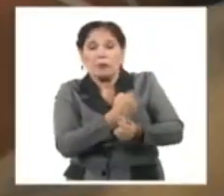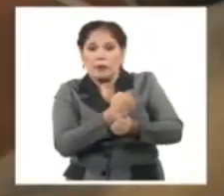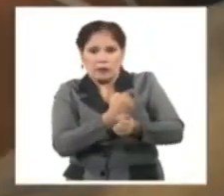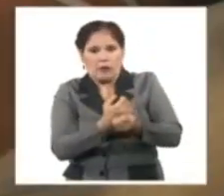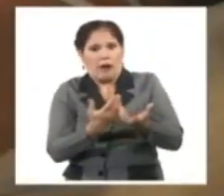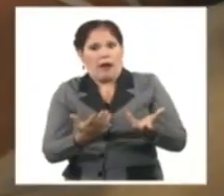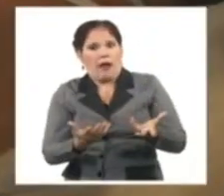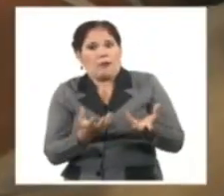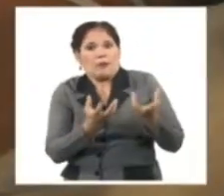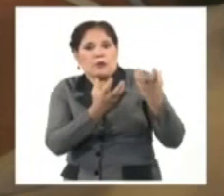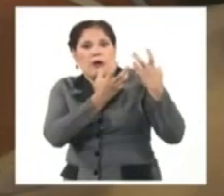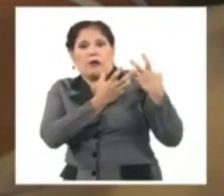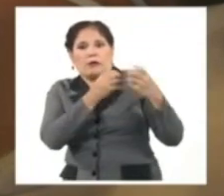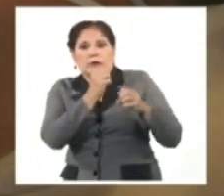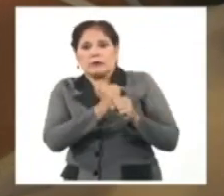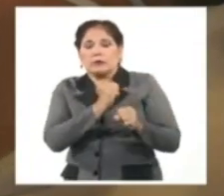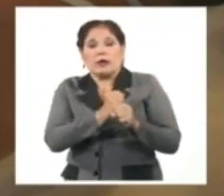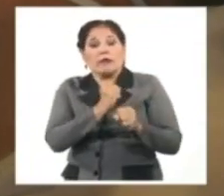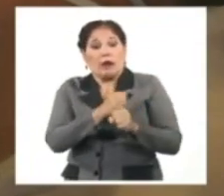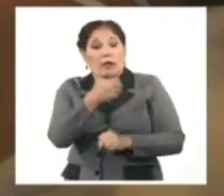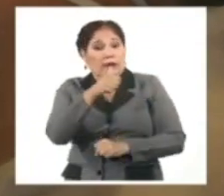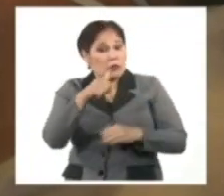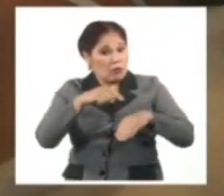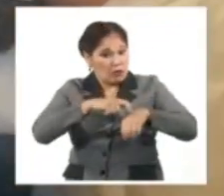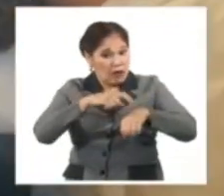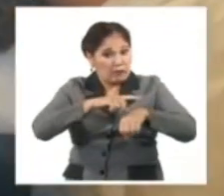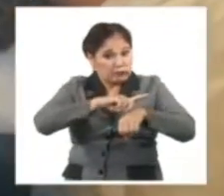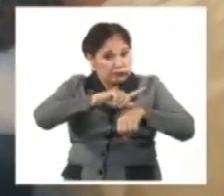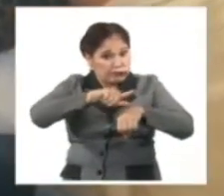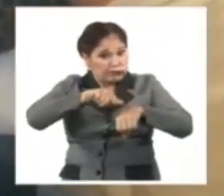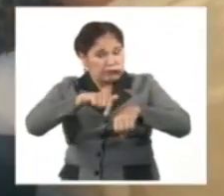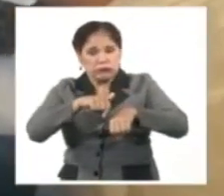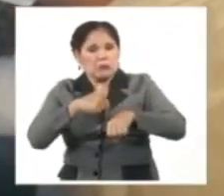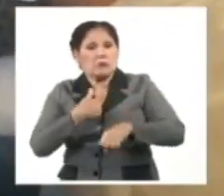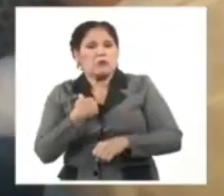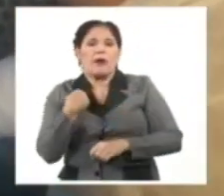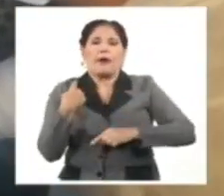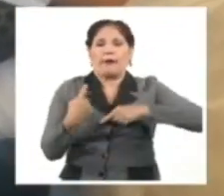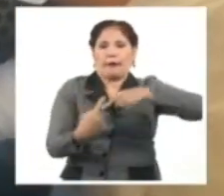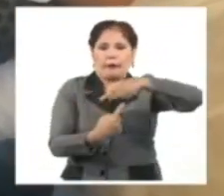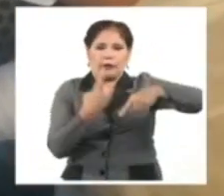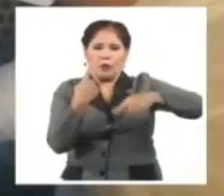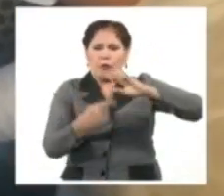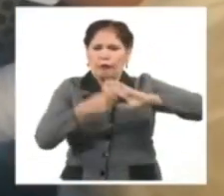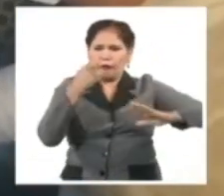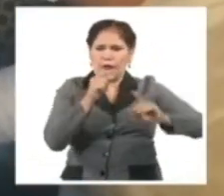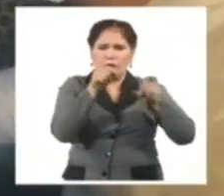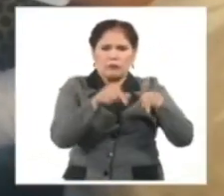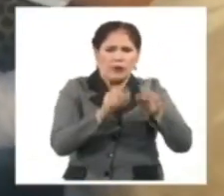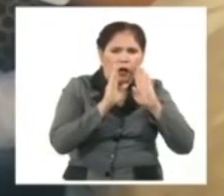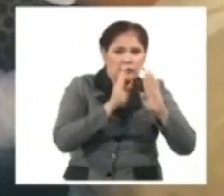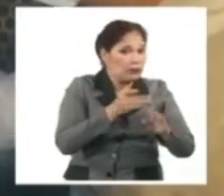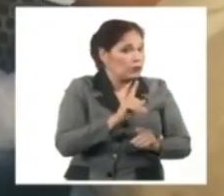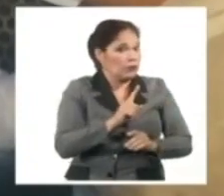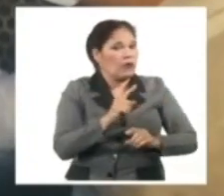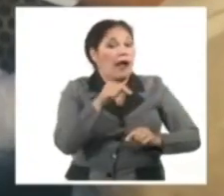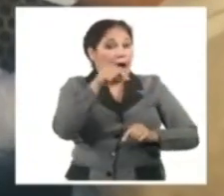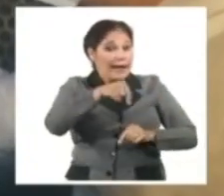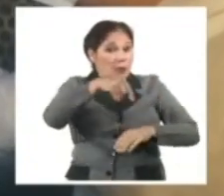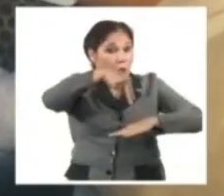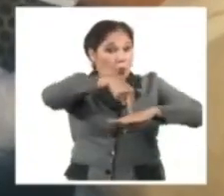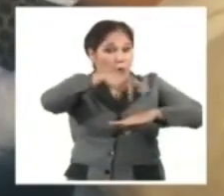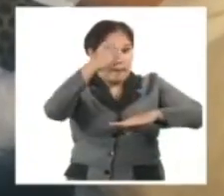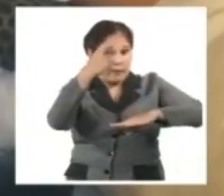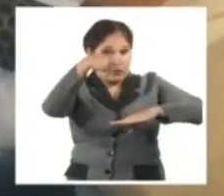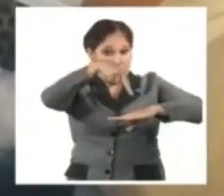cómo no, no. Estamos aquí 10 horas. ¿Qué sucede? Que nos vamos rotando, no un solo compañero. Aquí nada más puede estar un